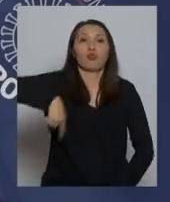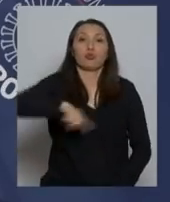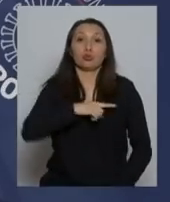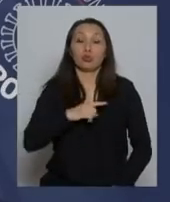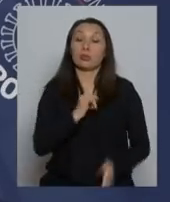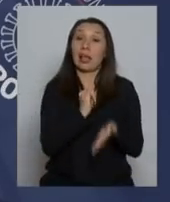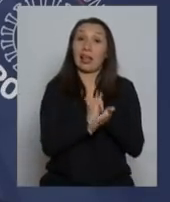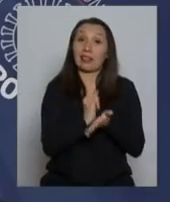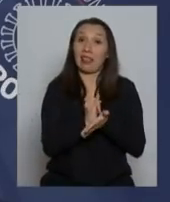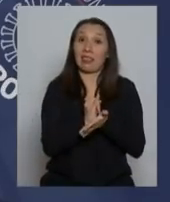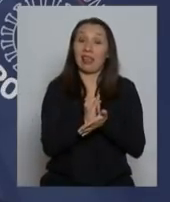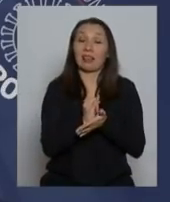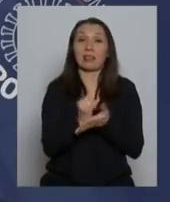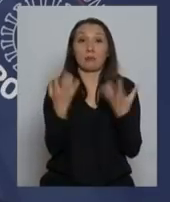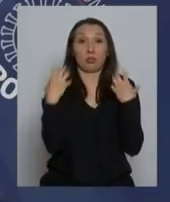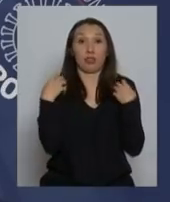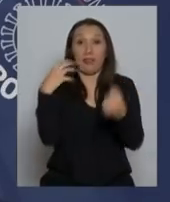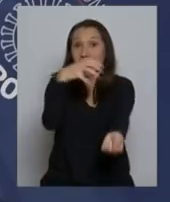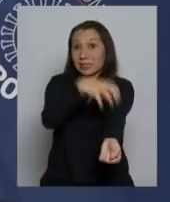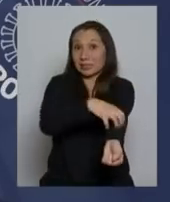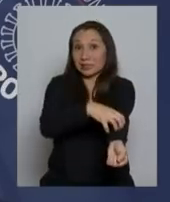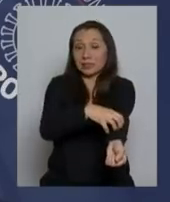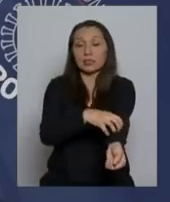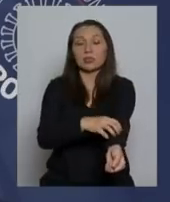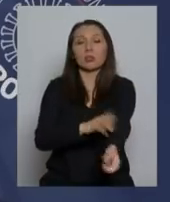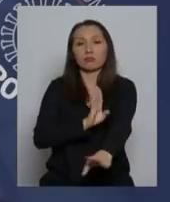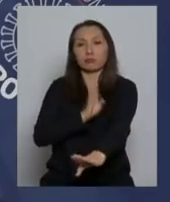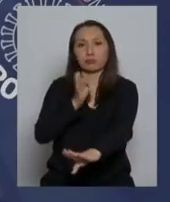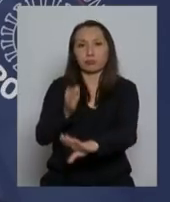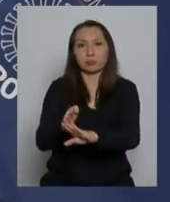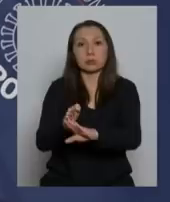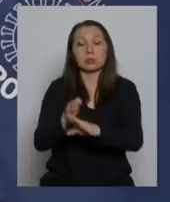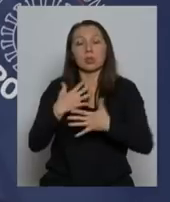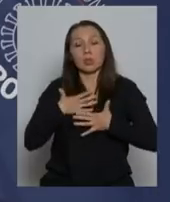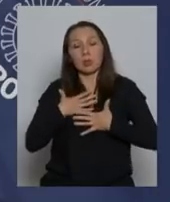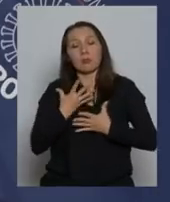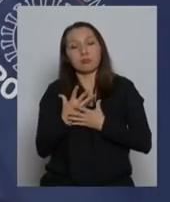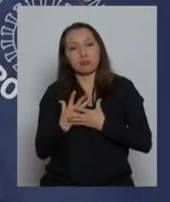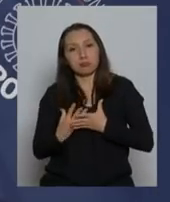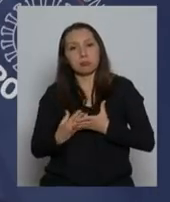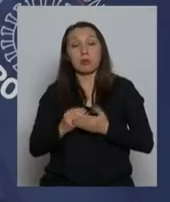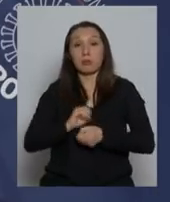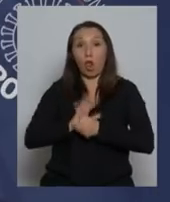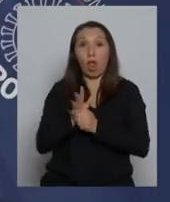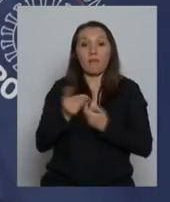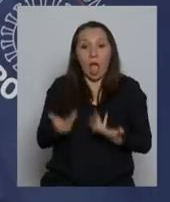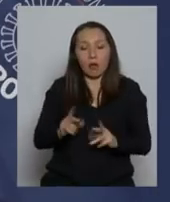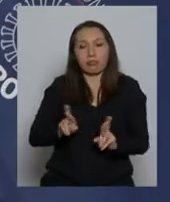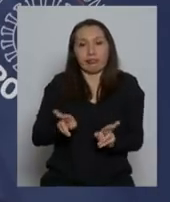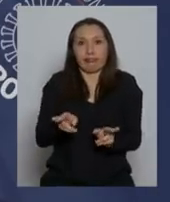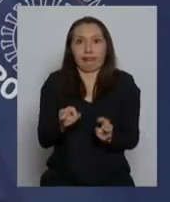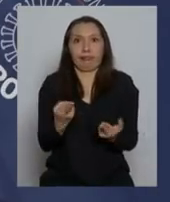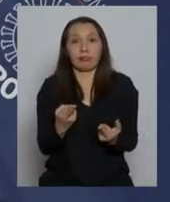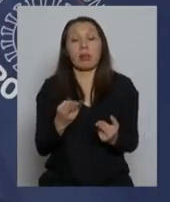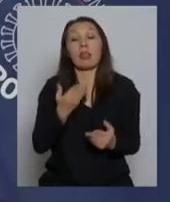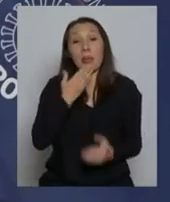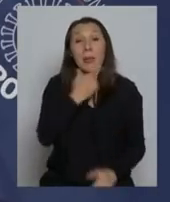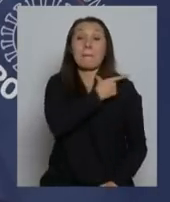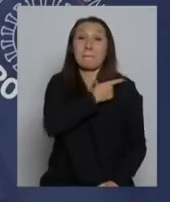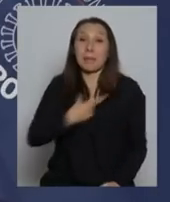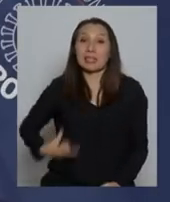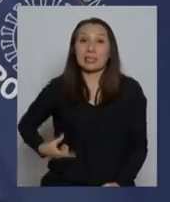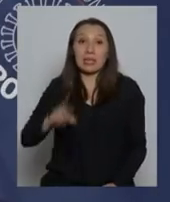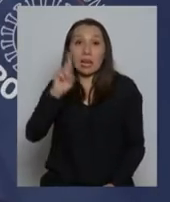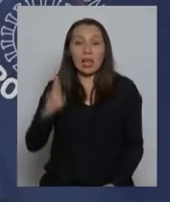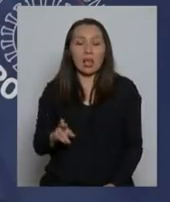el intendente titular de la región, está recuperándose de una infección por coronavirus y a su excelencia el presidente